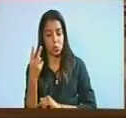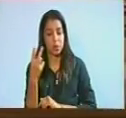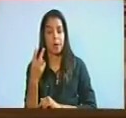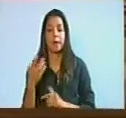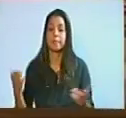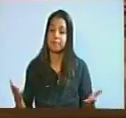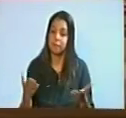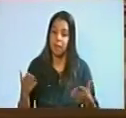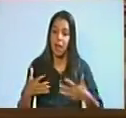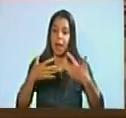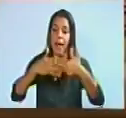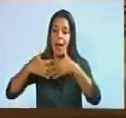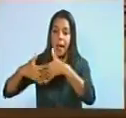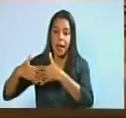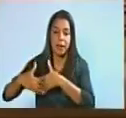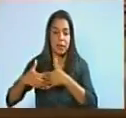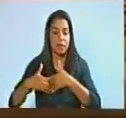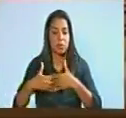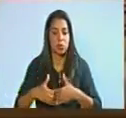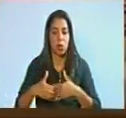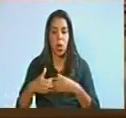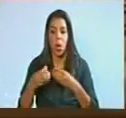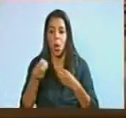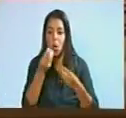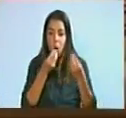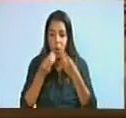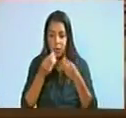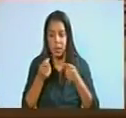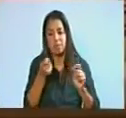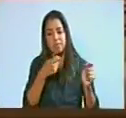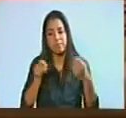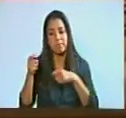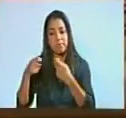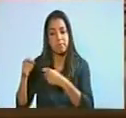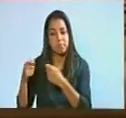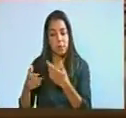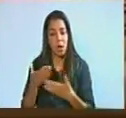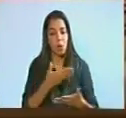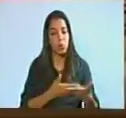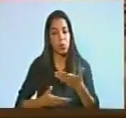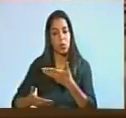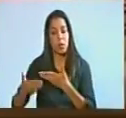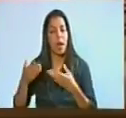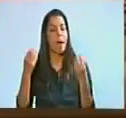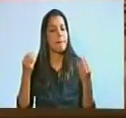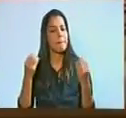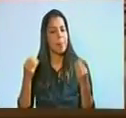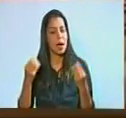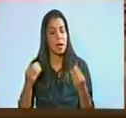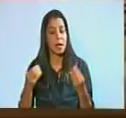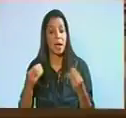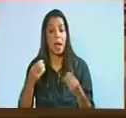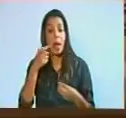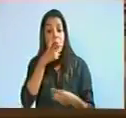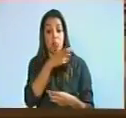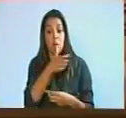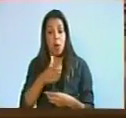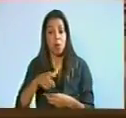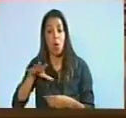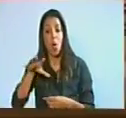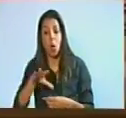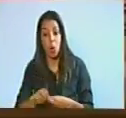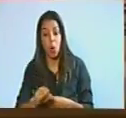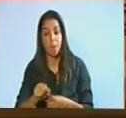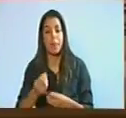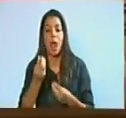prácticas de producción, distribución y comercialización para garantizar el acceso de las personas